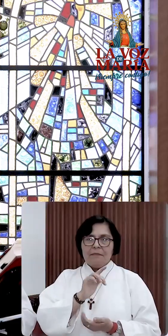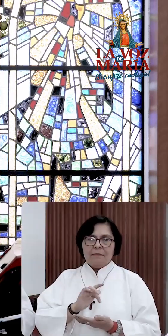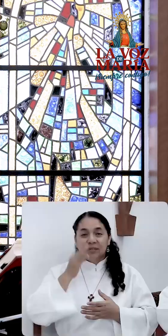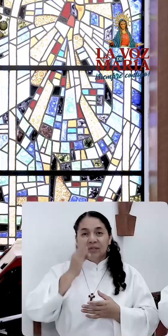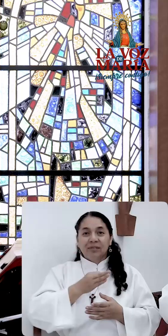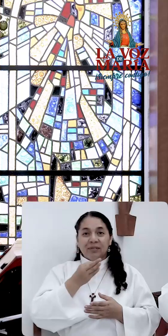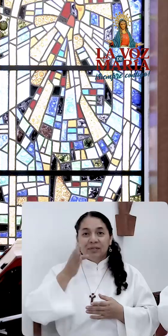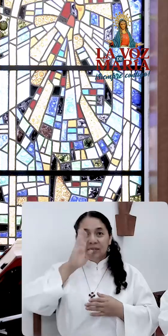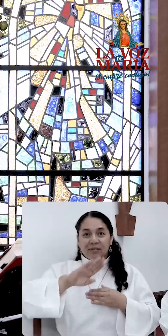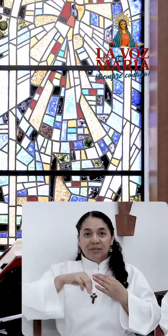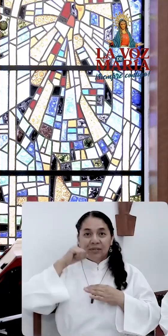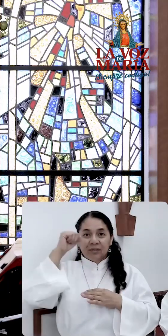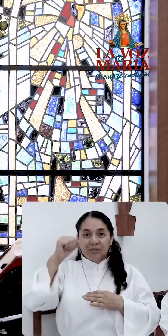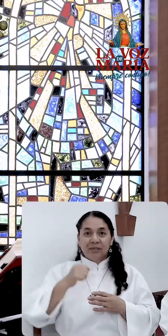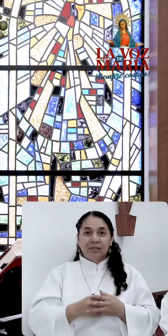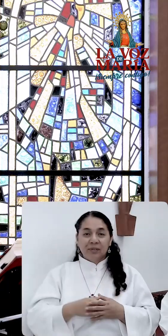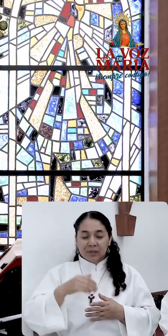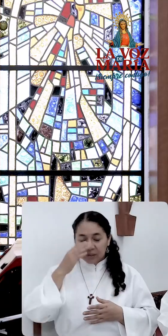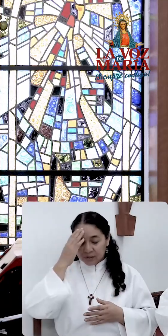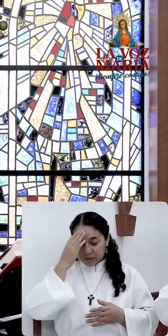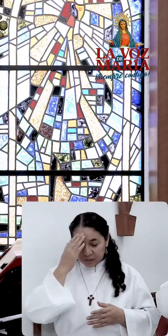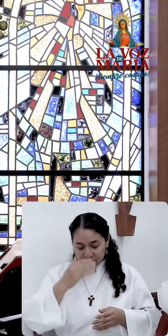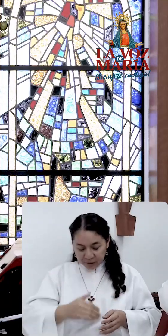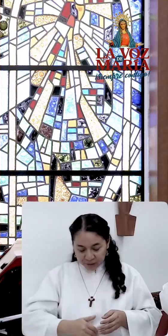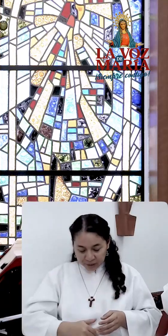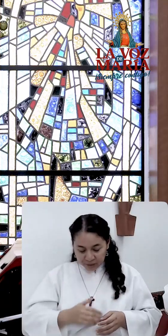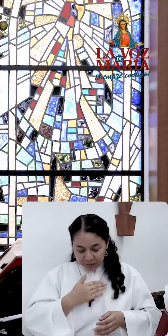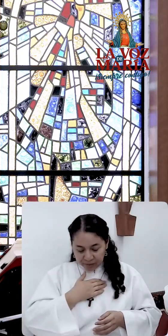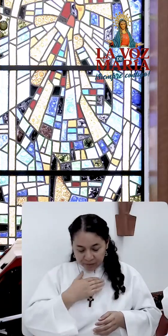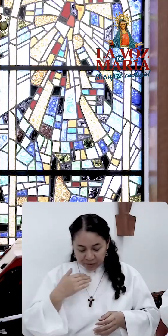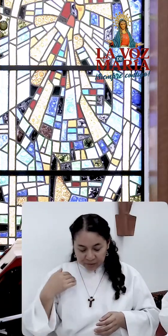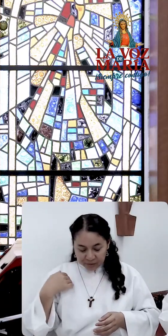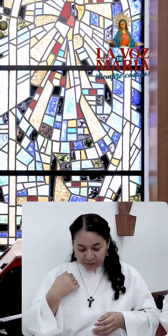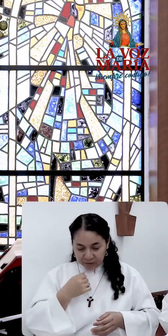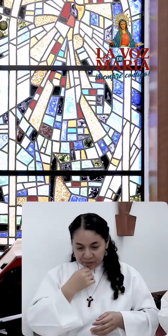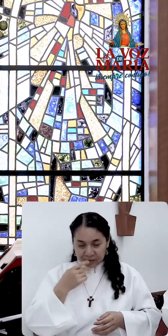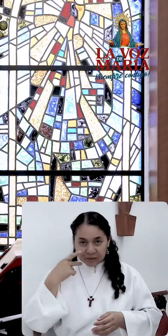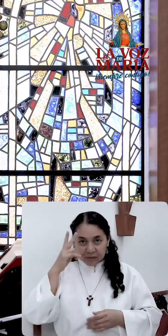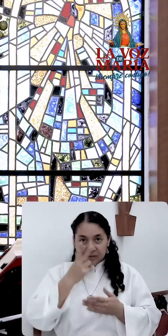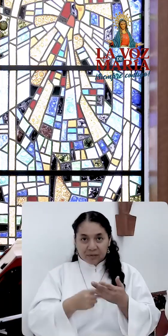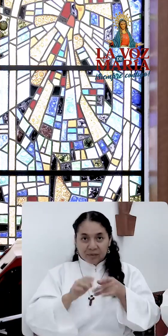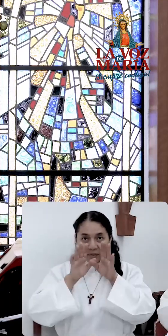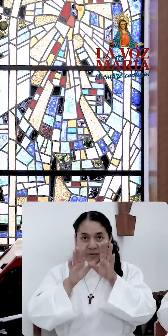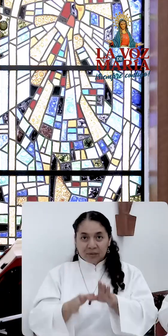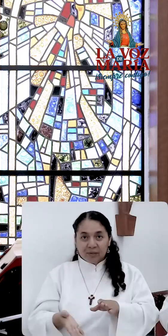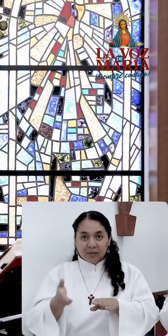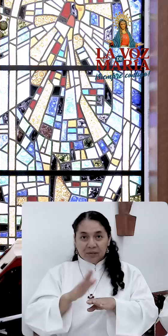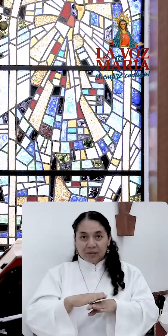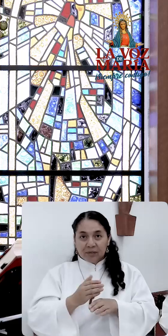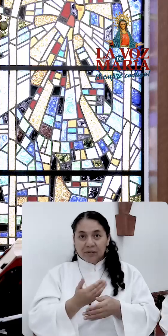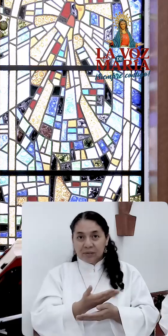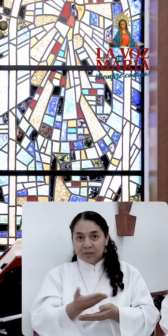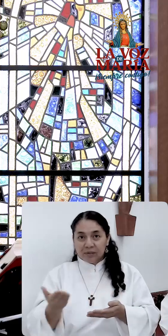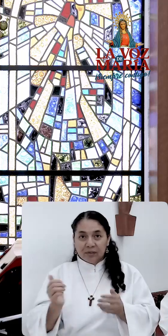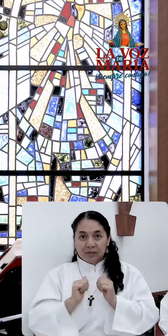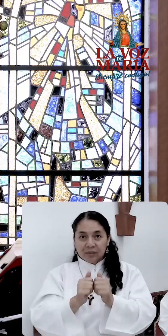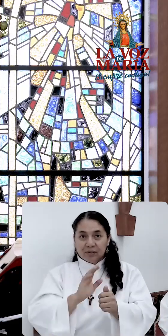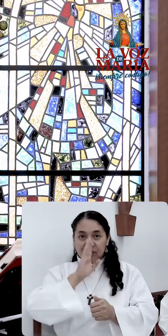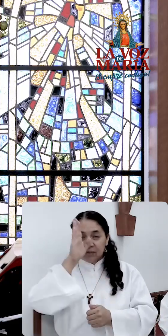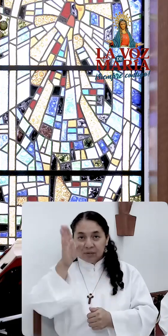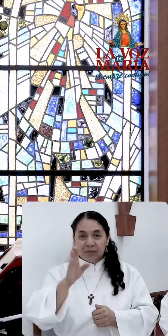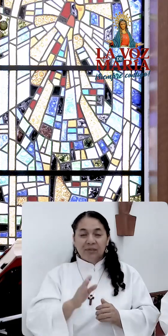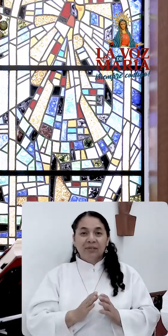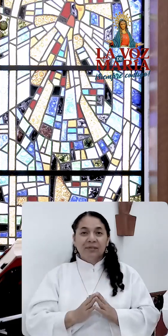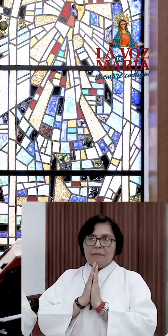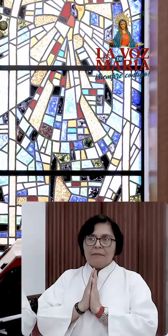La bendición de Dios Todopoderoso, Padre, Hijo y Espíritu Santo, descienda sobre ustedes y les acompañe